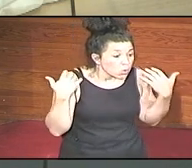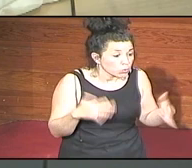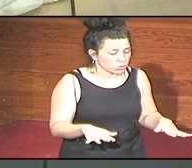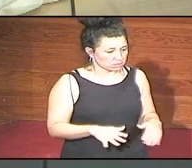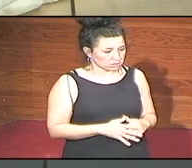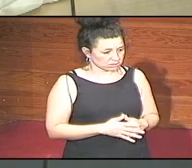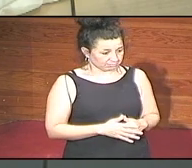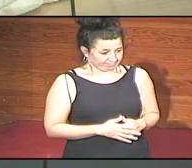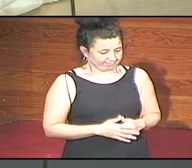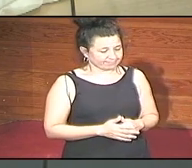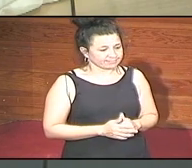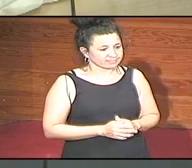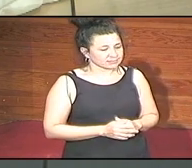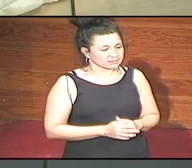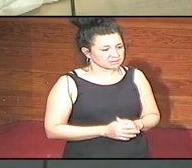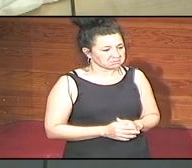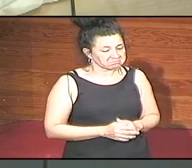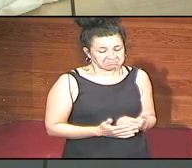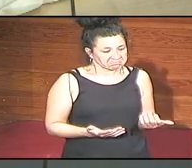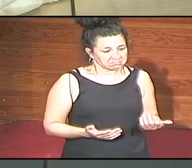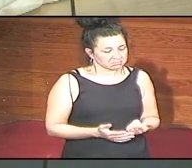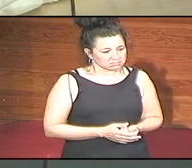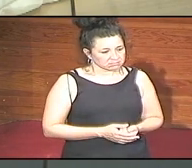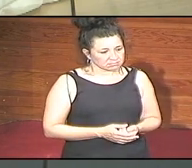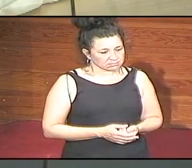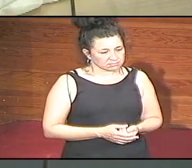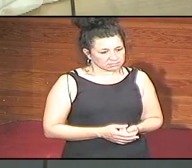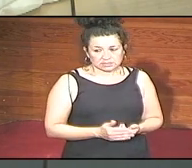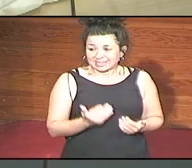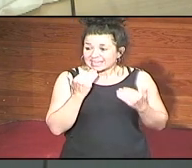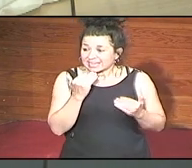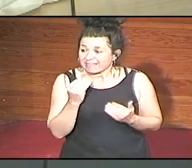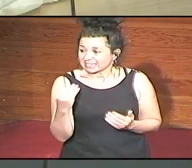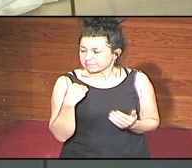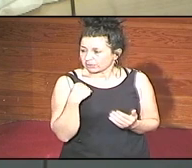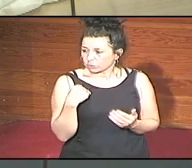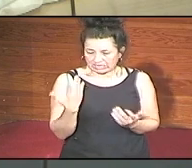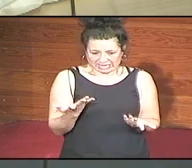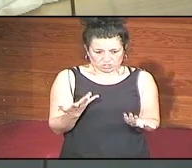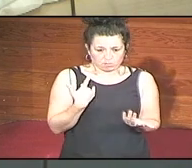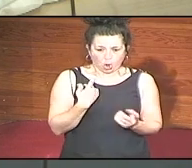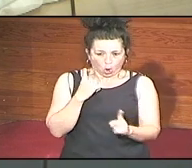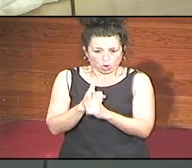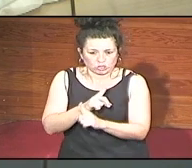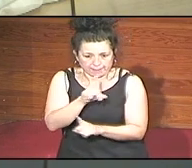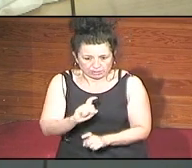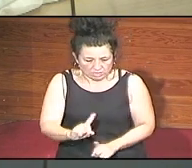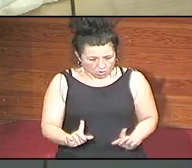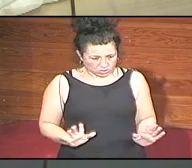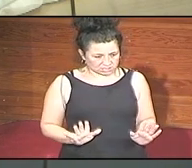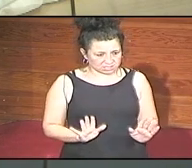pues igual y no les ves que les pregunten agradezco mucho tu pregunta de que no es en absoluto contra la pregunta sino